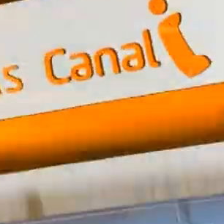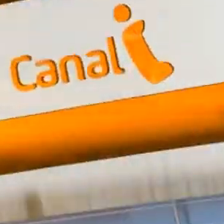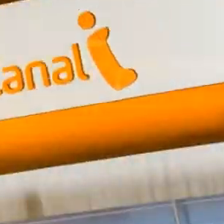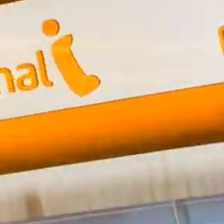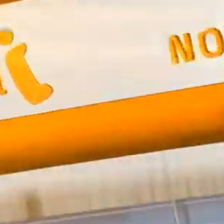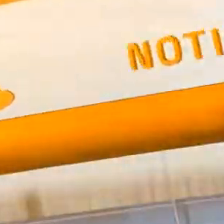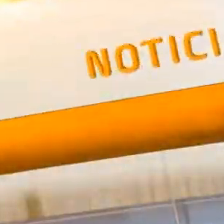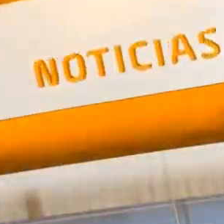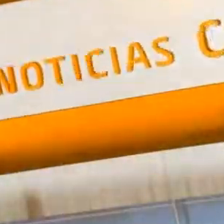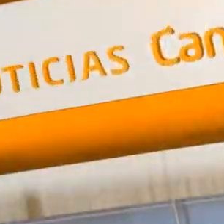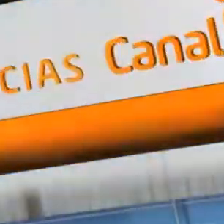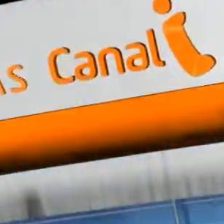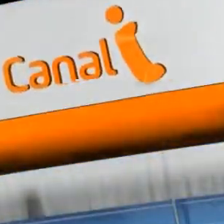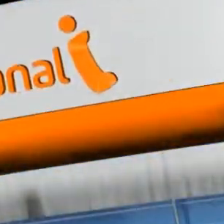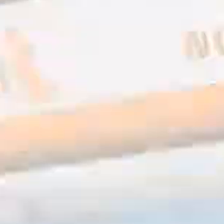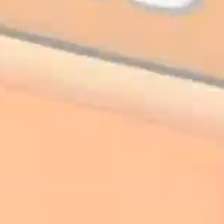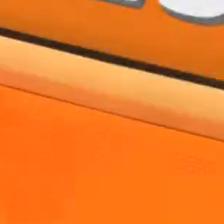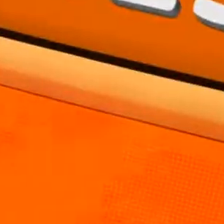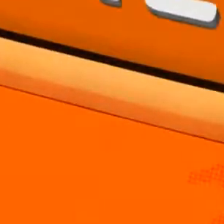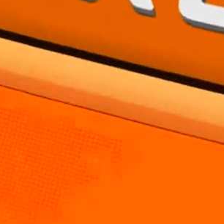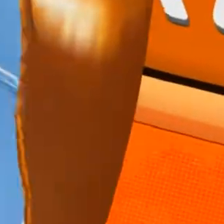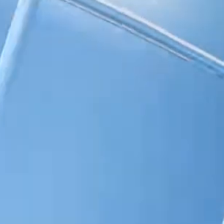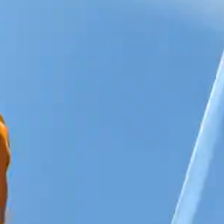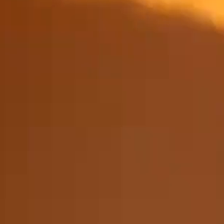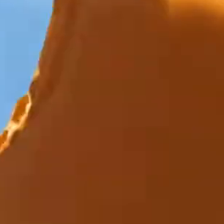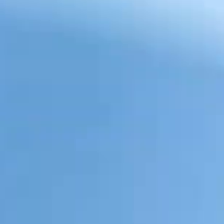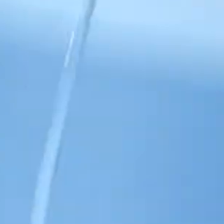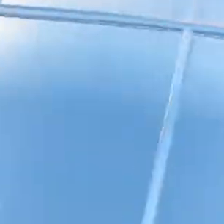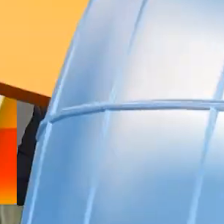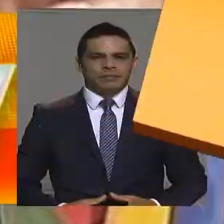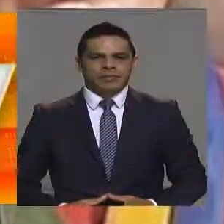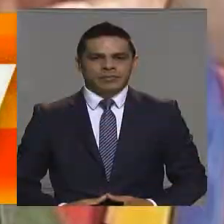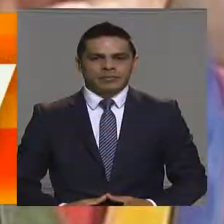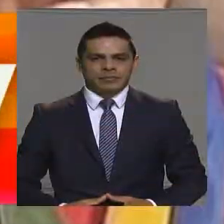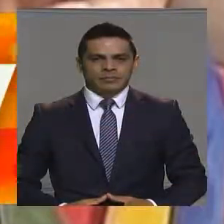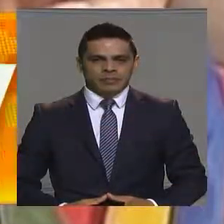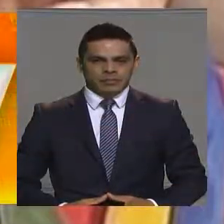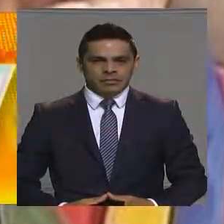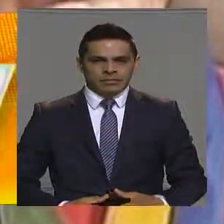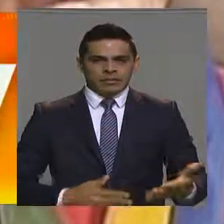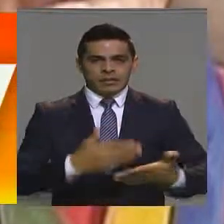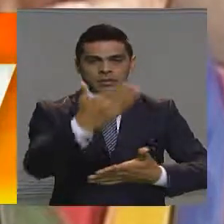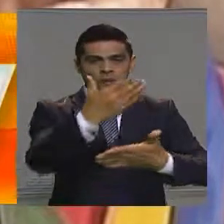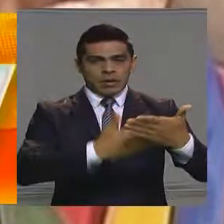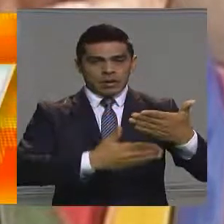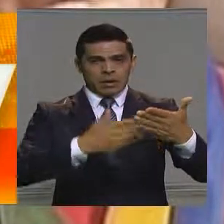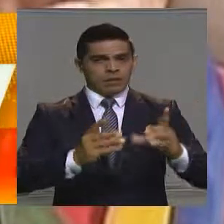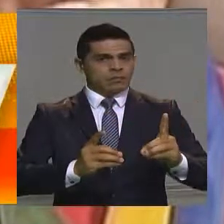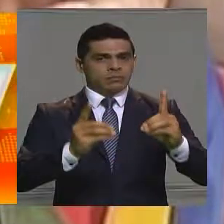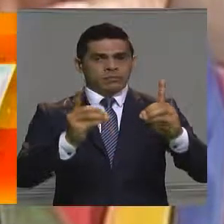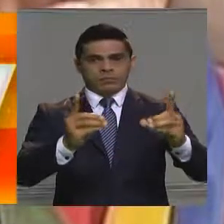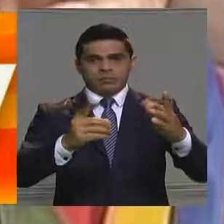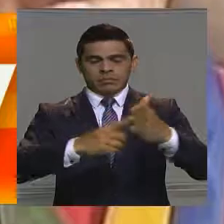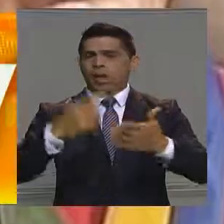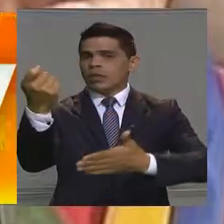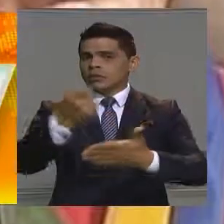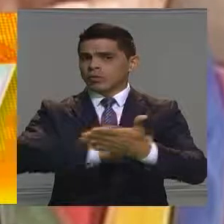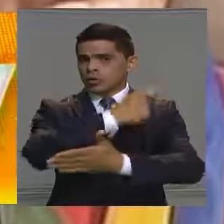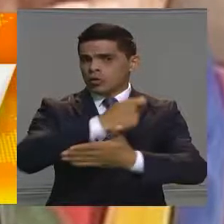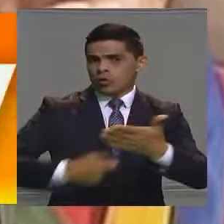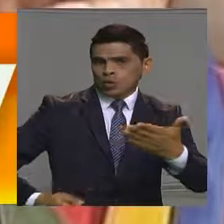El manifiesto. Titulares. El manifiesto írrito. Nulo,